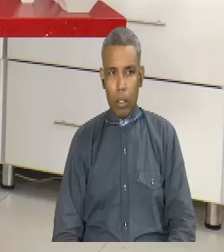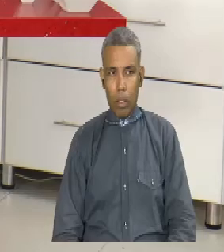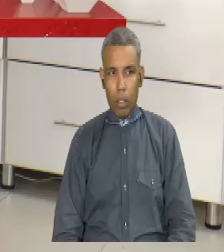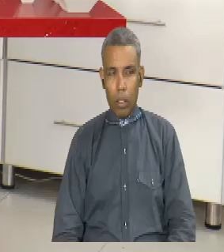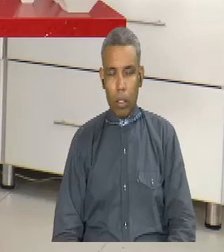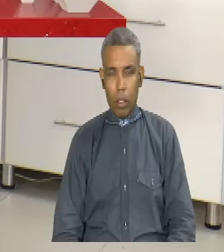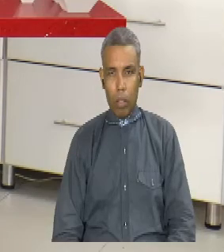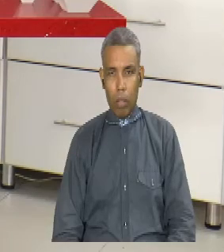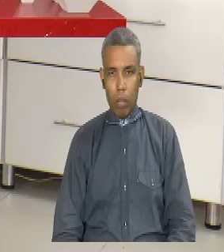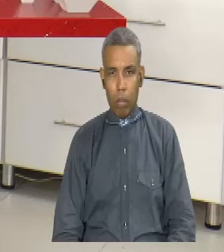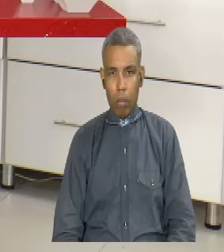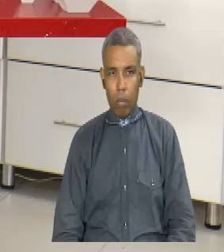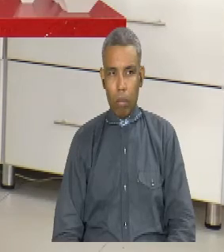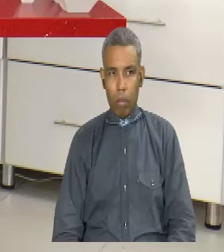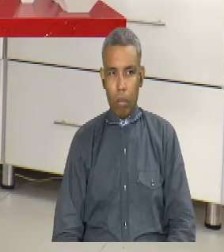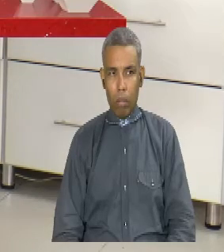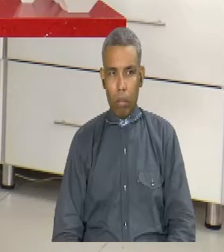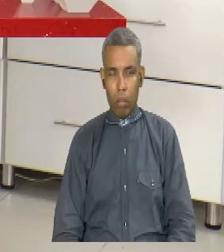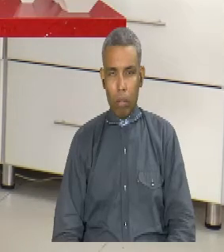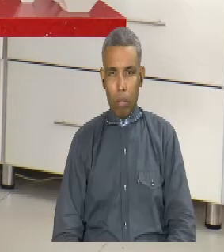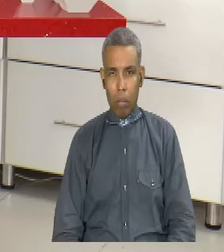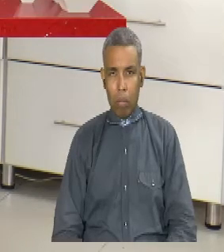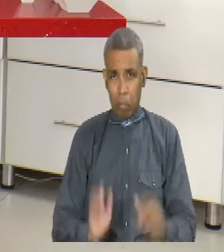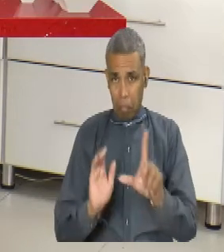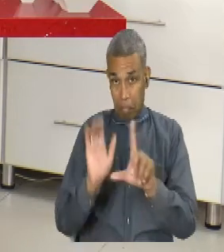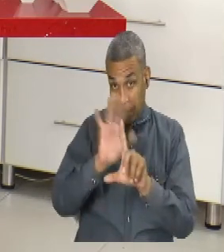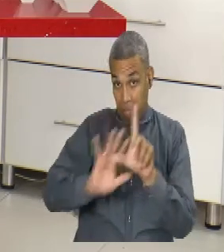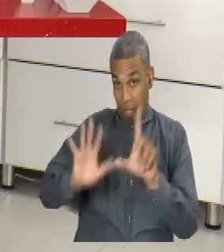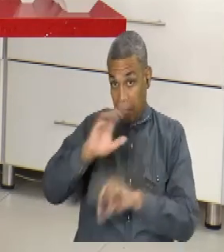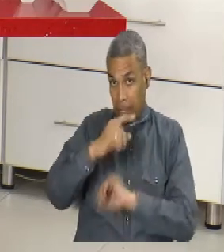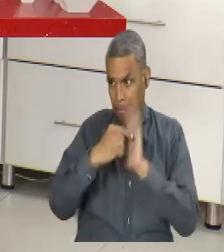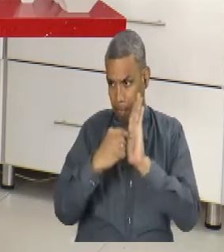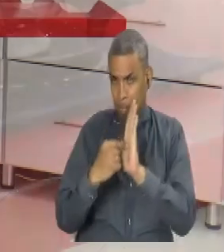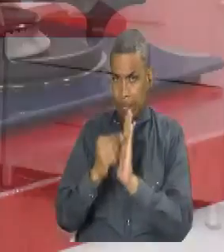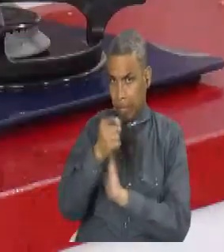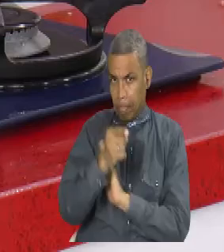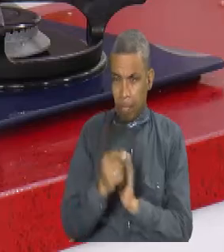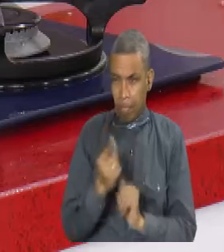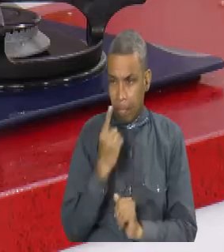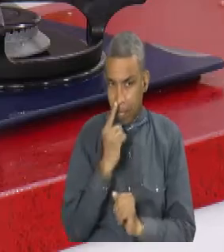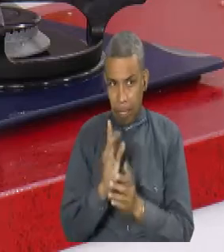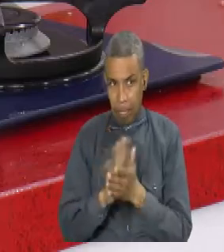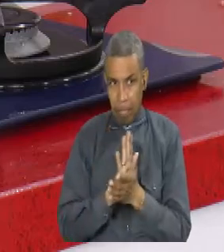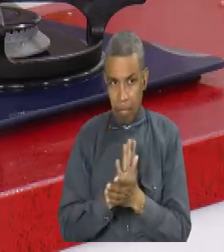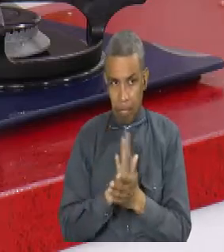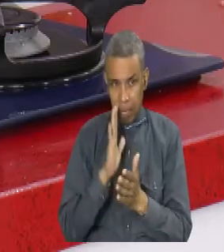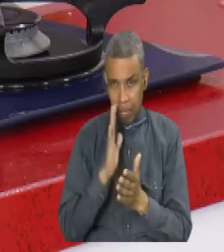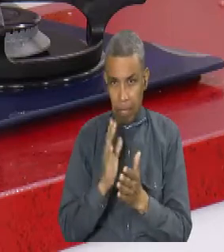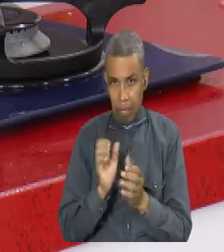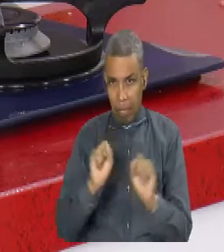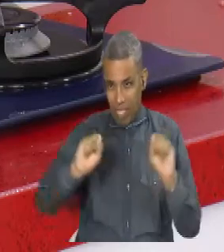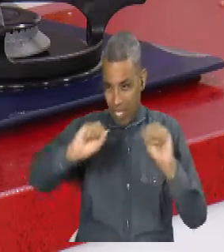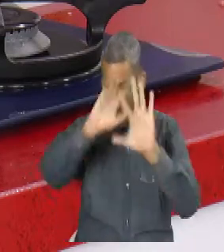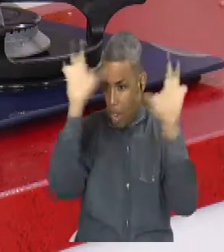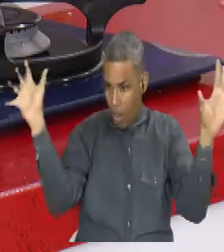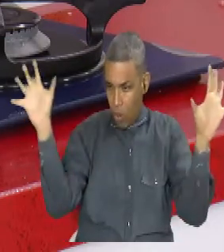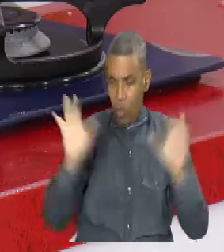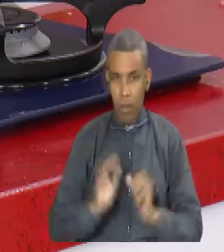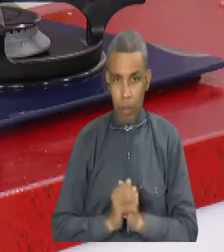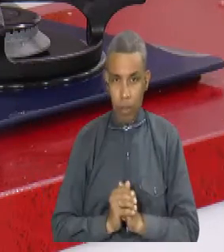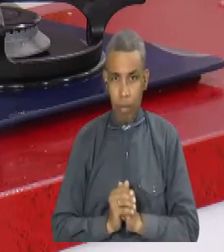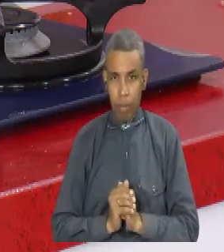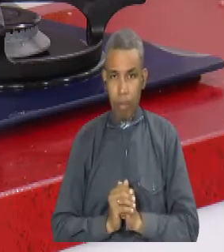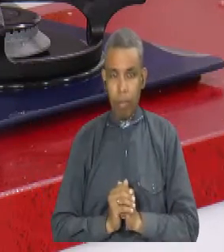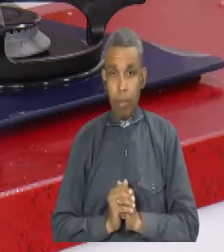información clara. Y mientras tanto vamos a revisar acá nuestras papas. La idea es que